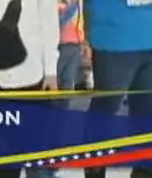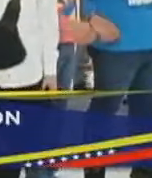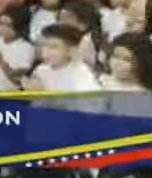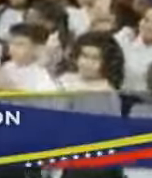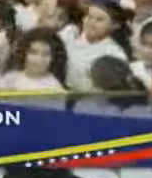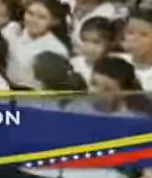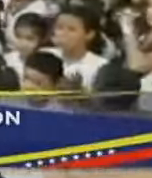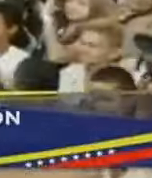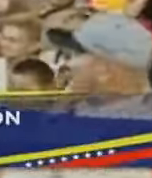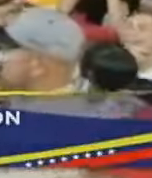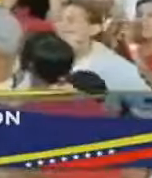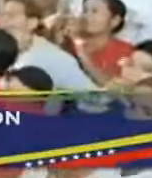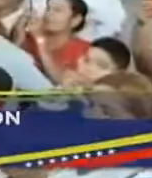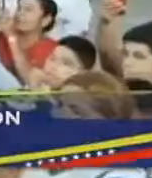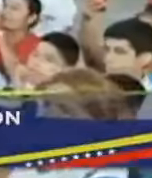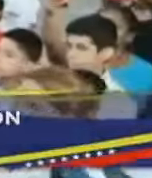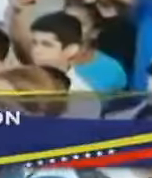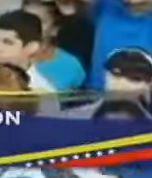Un aplauso, mira.